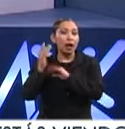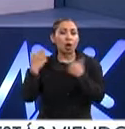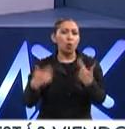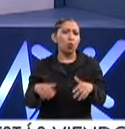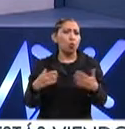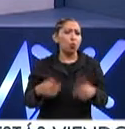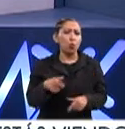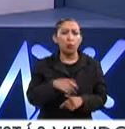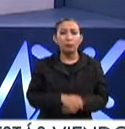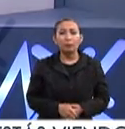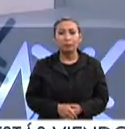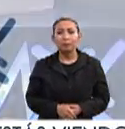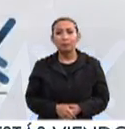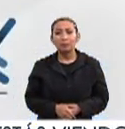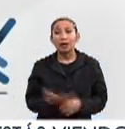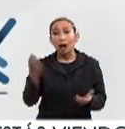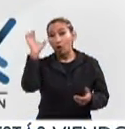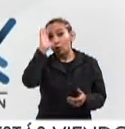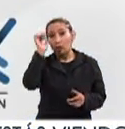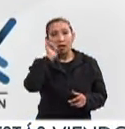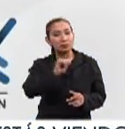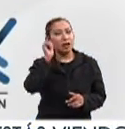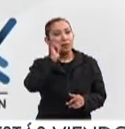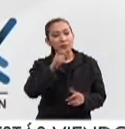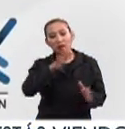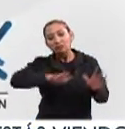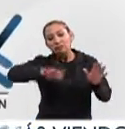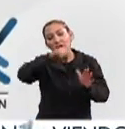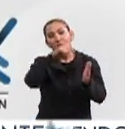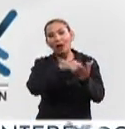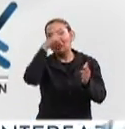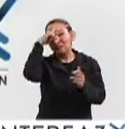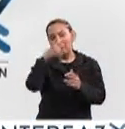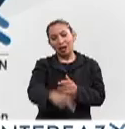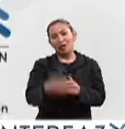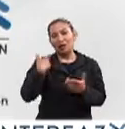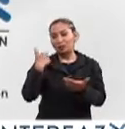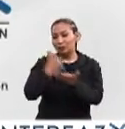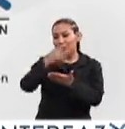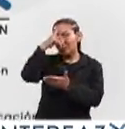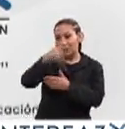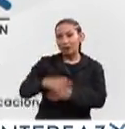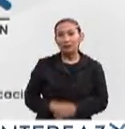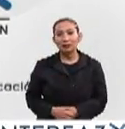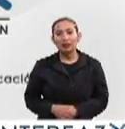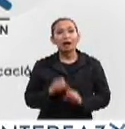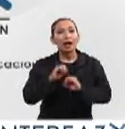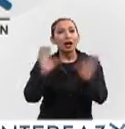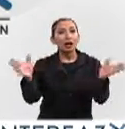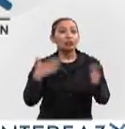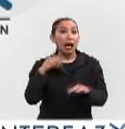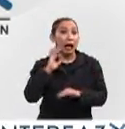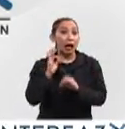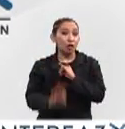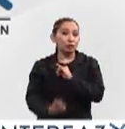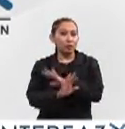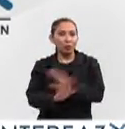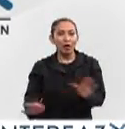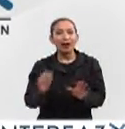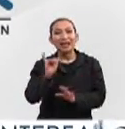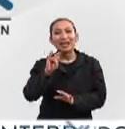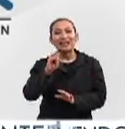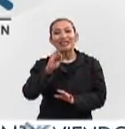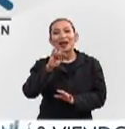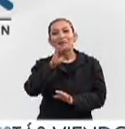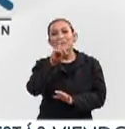pues la cultura siempre en los mejores espacios en nuestro país y en la Ciudad de México, Ana Cris. Así es, bueno, así llegamos al final de esta